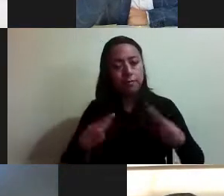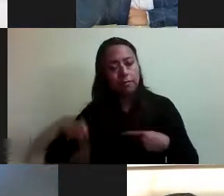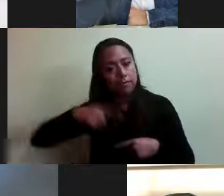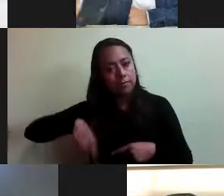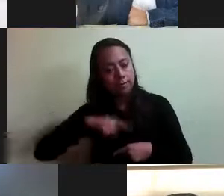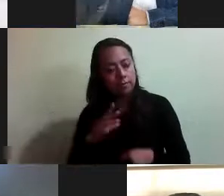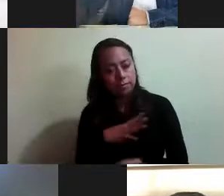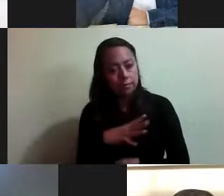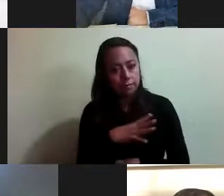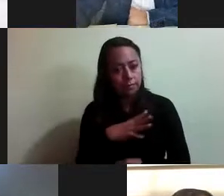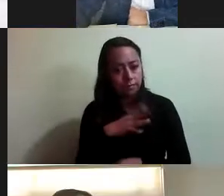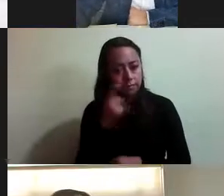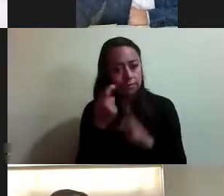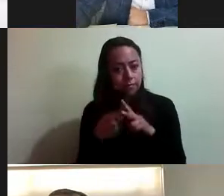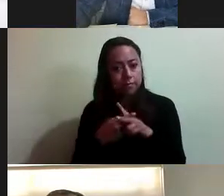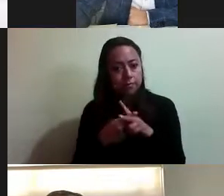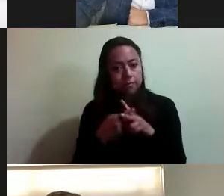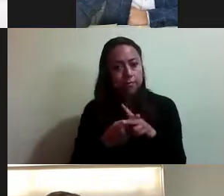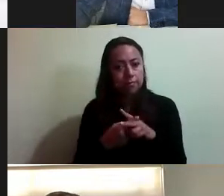la parte presupuestal, y